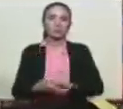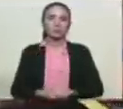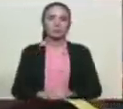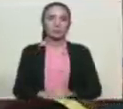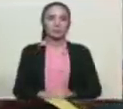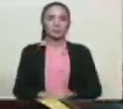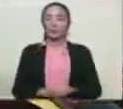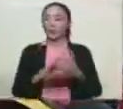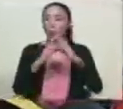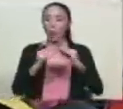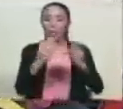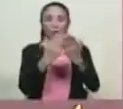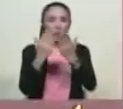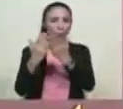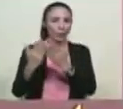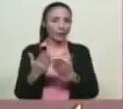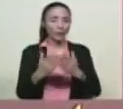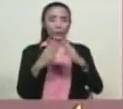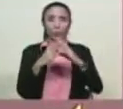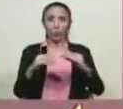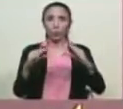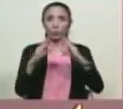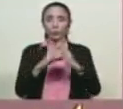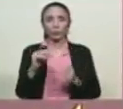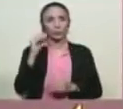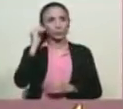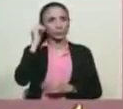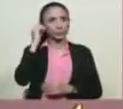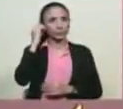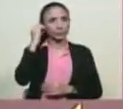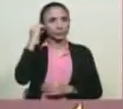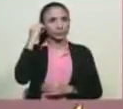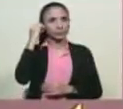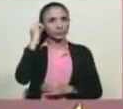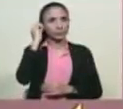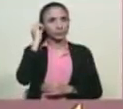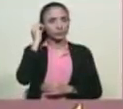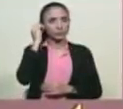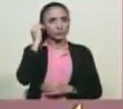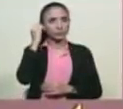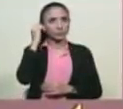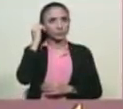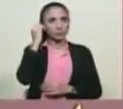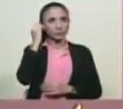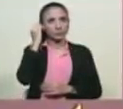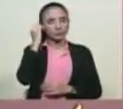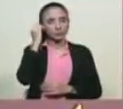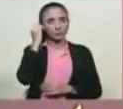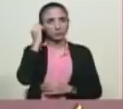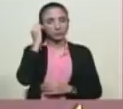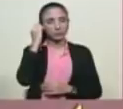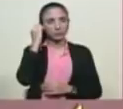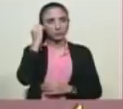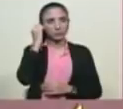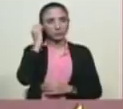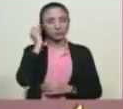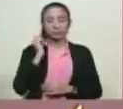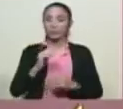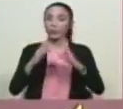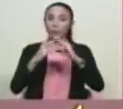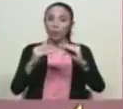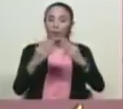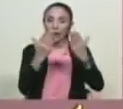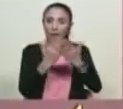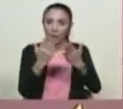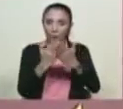En todas las escuelas, Elías, Elías, así le decía, le digo yo, Elías, Elías, Elías, en todas las